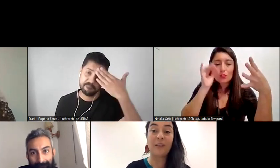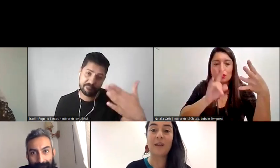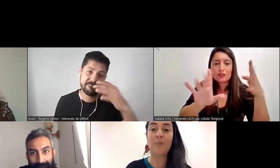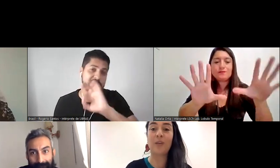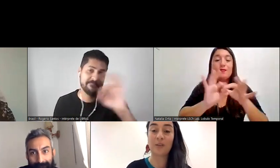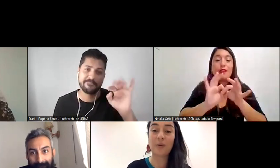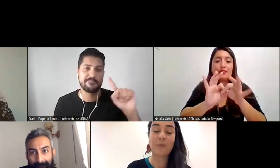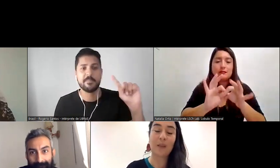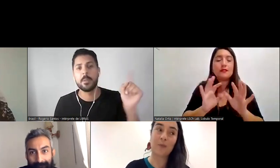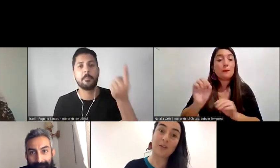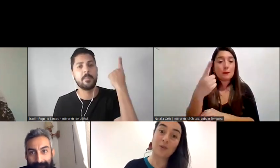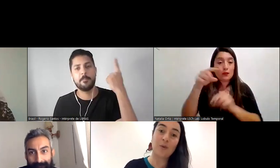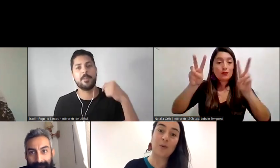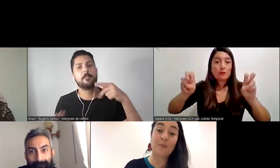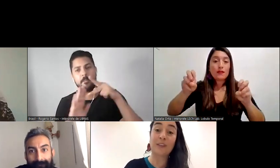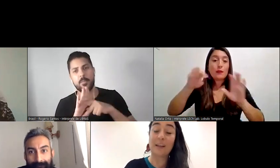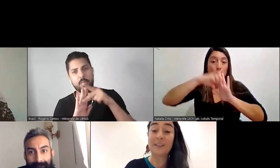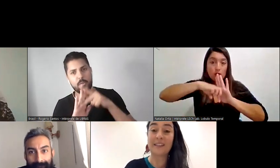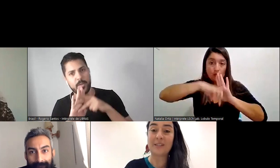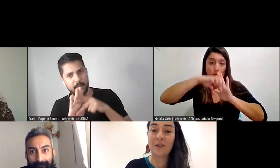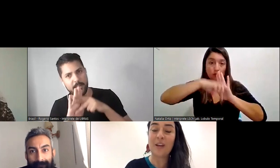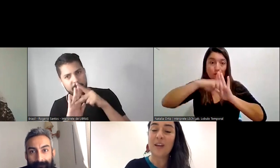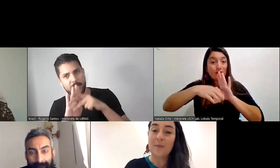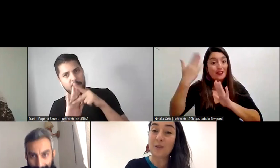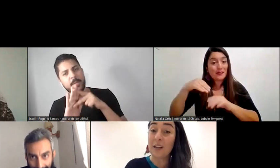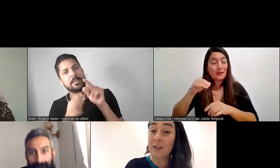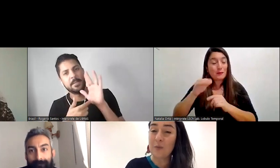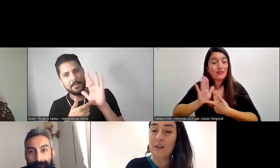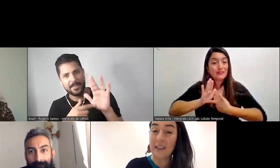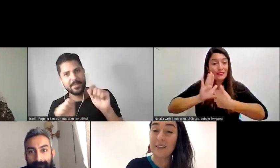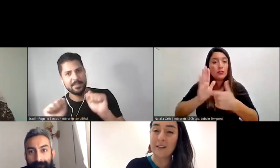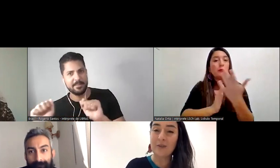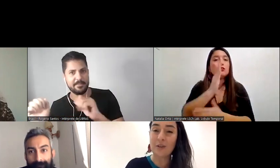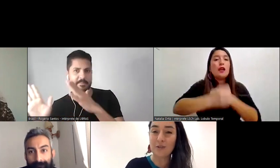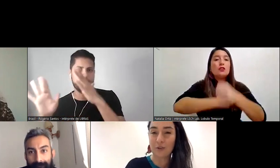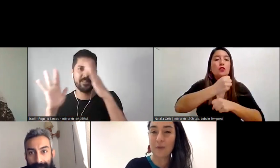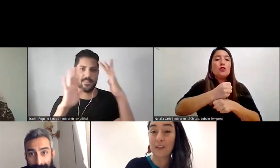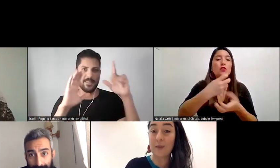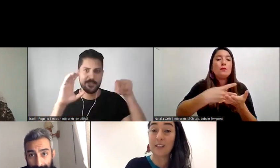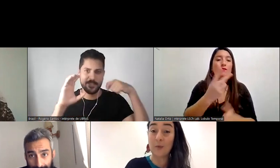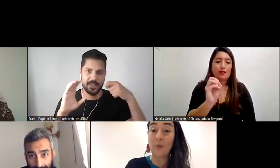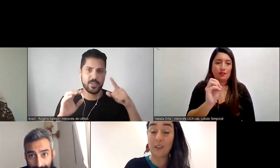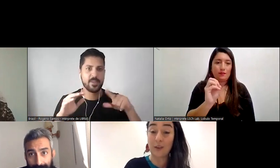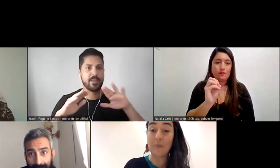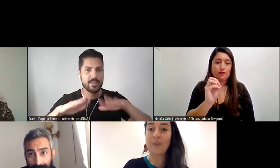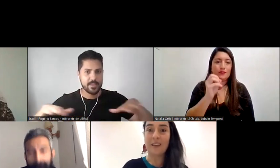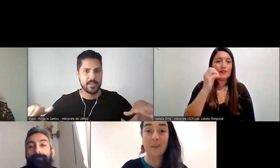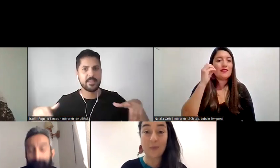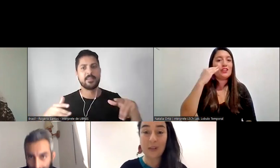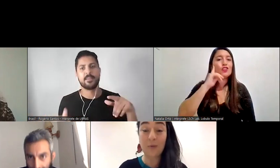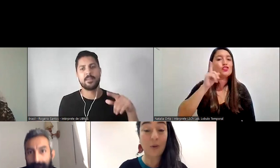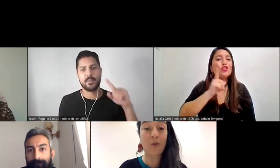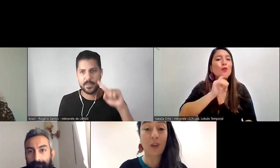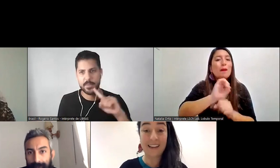primero, el tema del proyecto. El proyecto, como mostré en la presentación, partió en el año 2020 con niños sordos en pandemia, que hicimos un video,